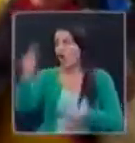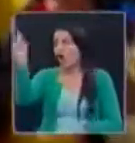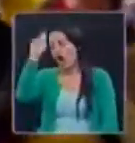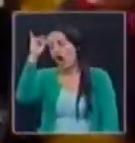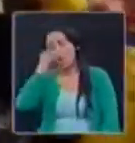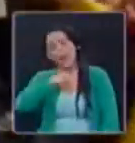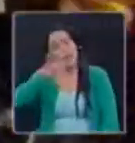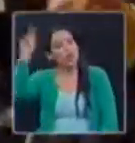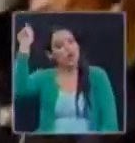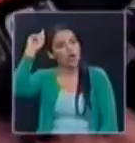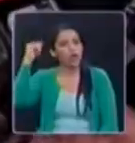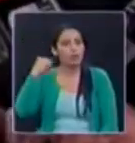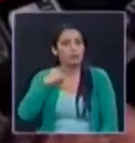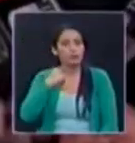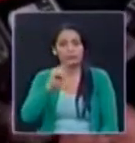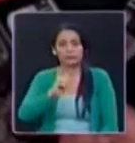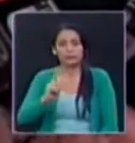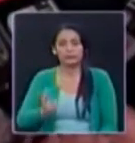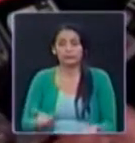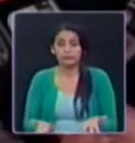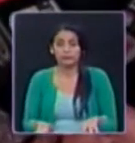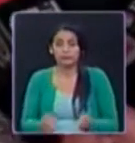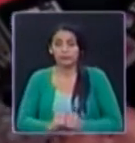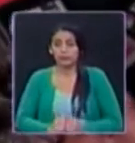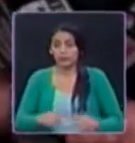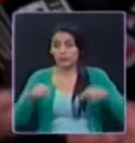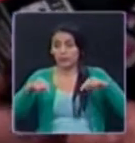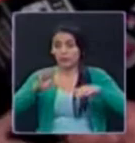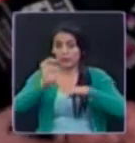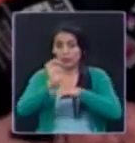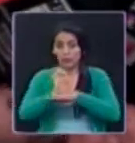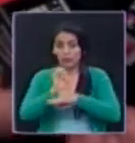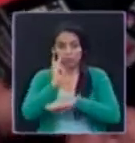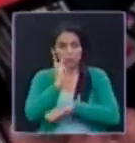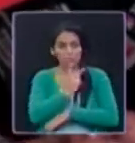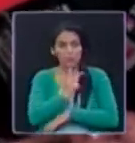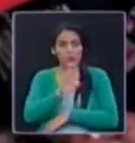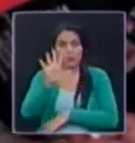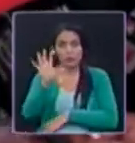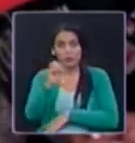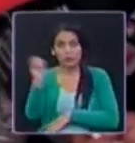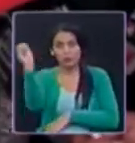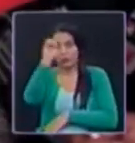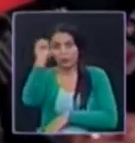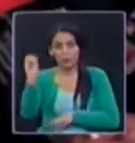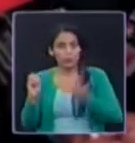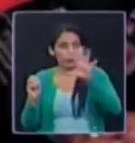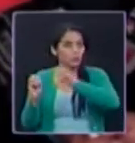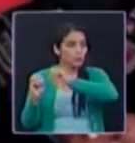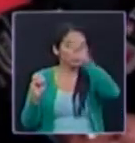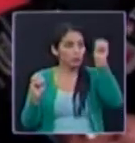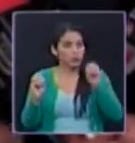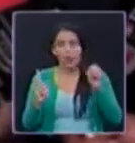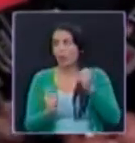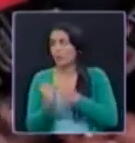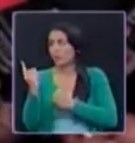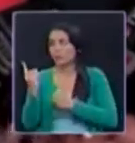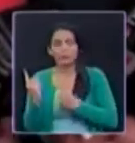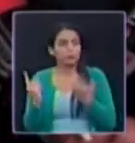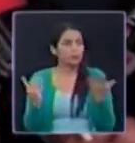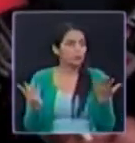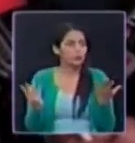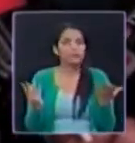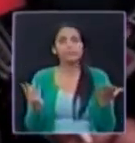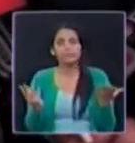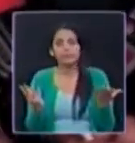elección presidencial. Estamos viendo que es un país que tuvo casi el 50% para la una opción y casi el 50% para la otra opción. Es